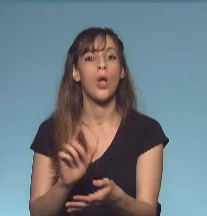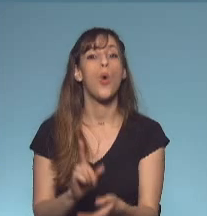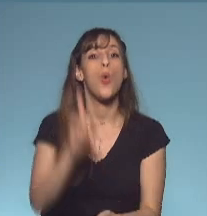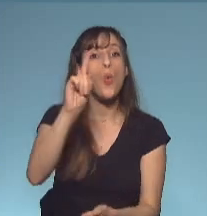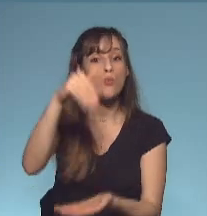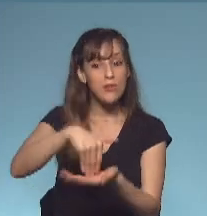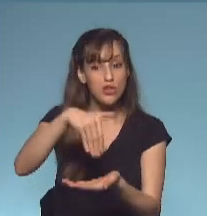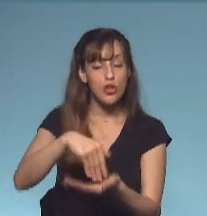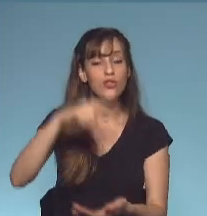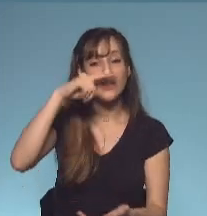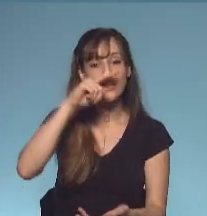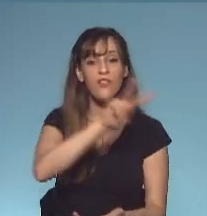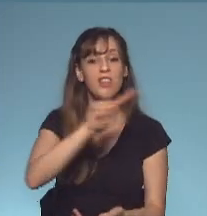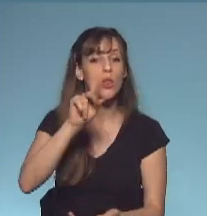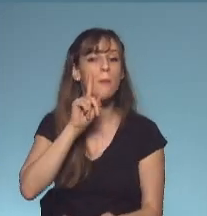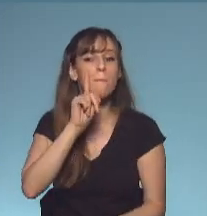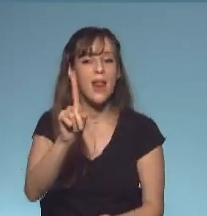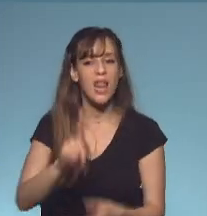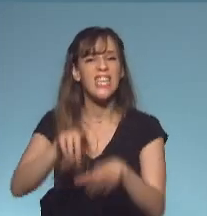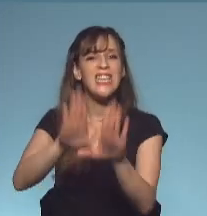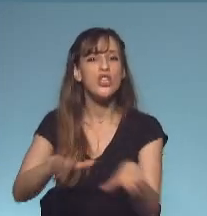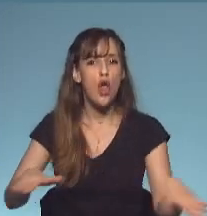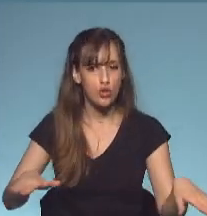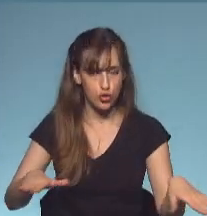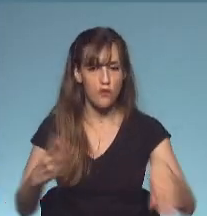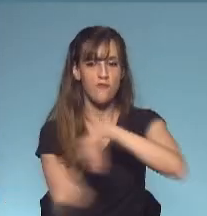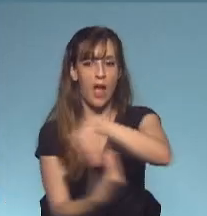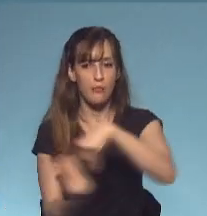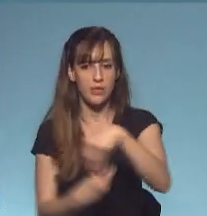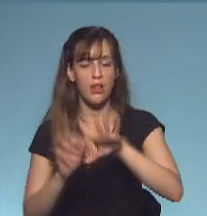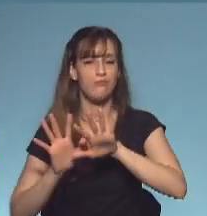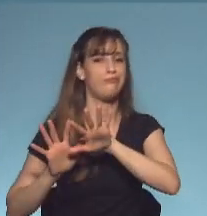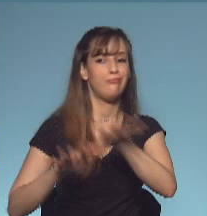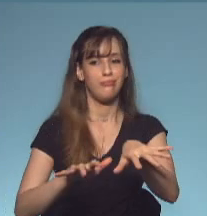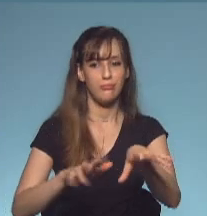1.722.000 beneficiarios, niños, niñas y sus familias.